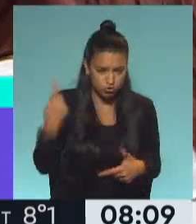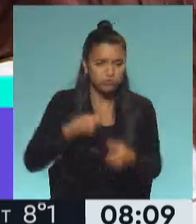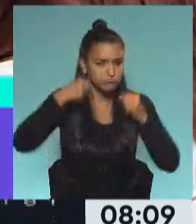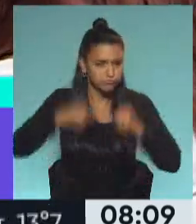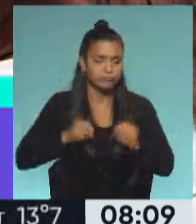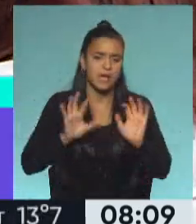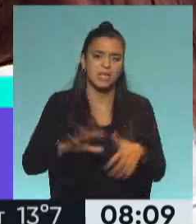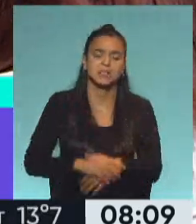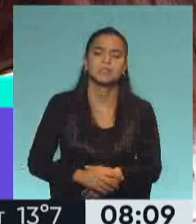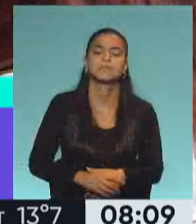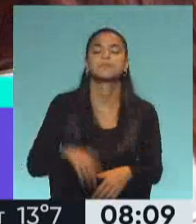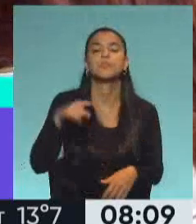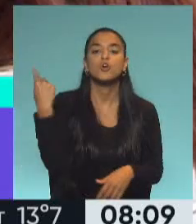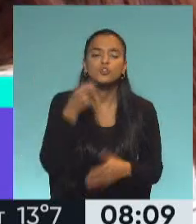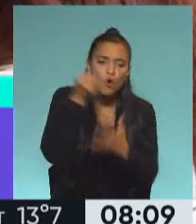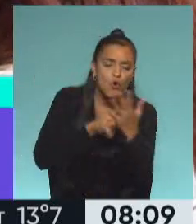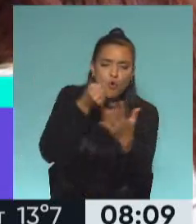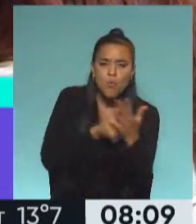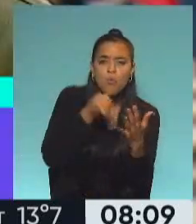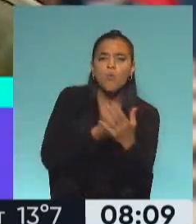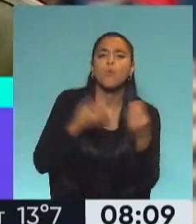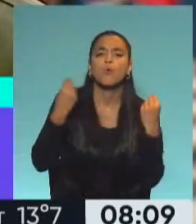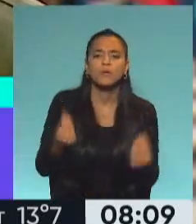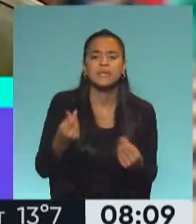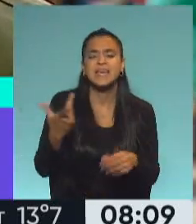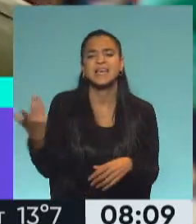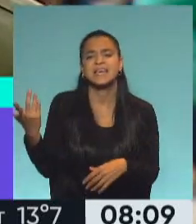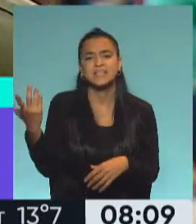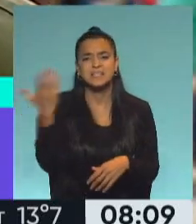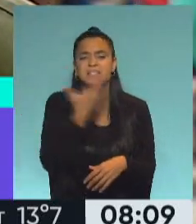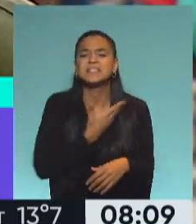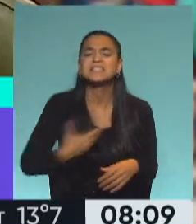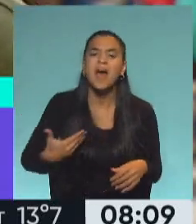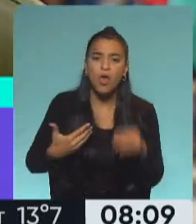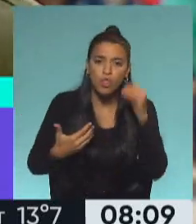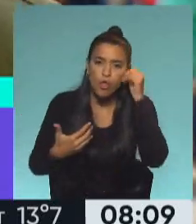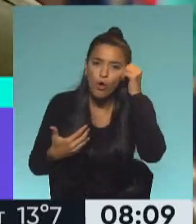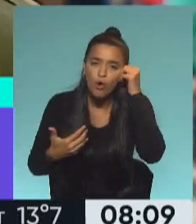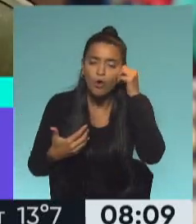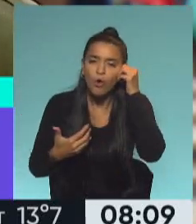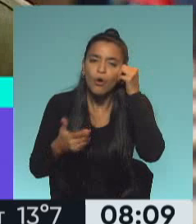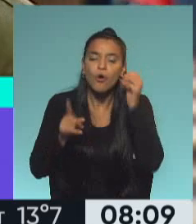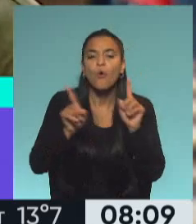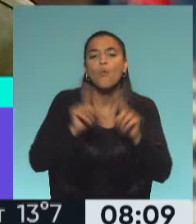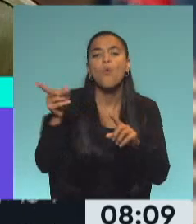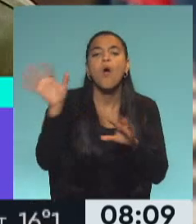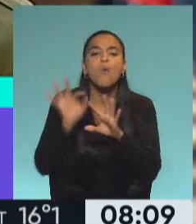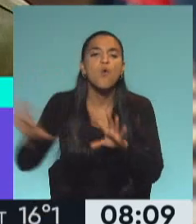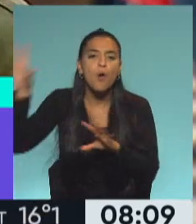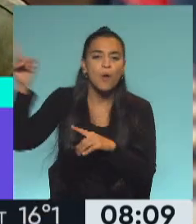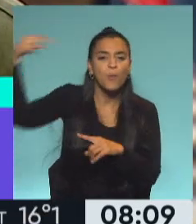eso, porque lo que estamos combatiendo es un Estado sionista, que unos europeos que